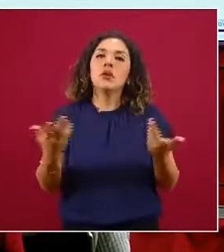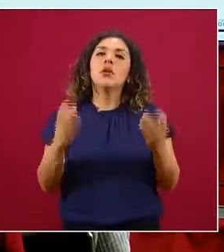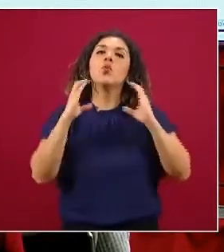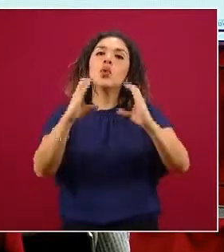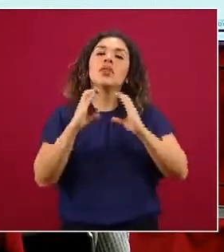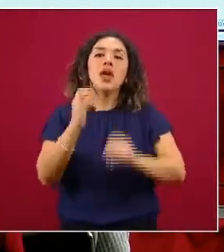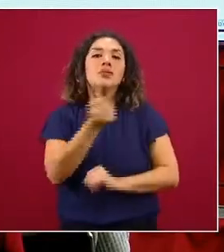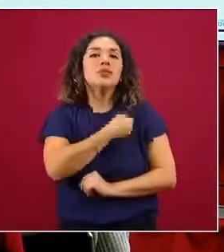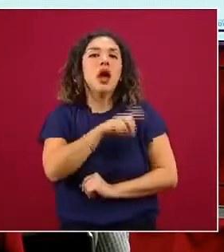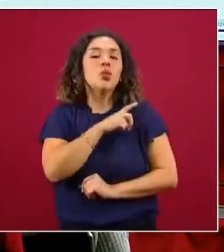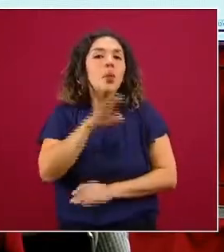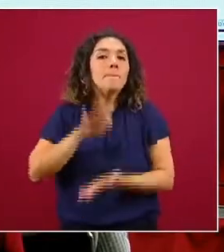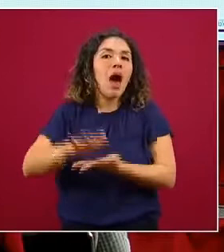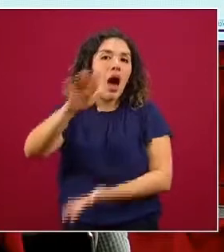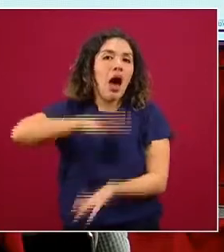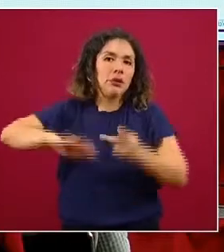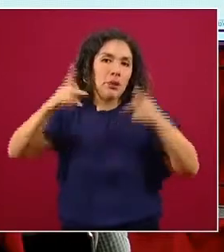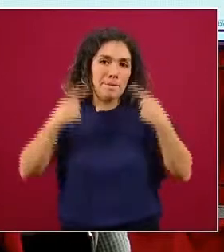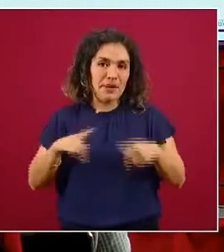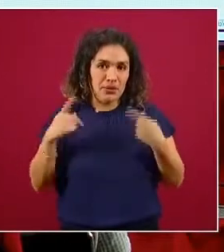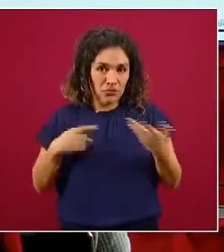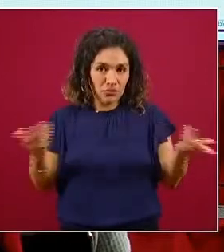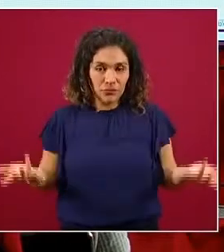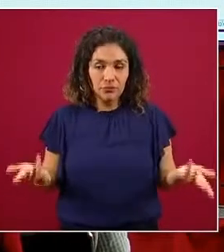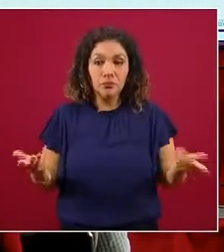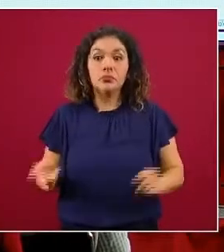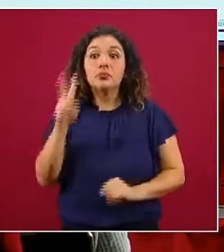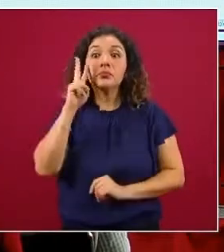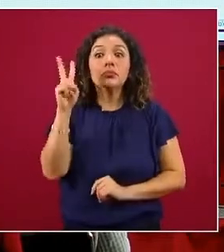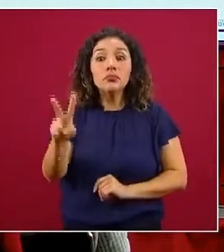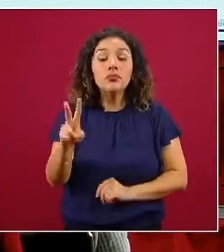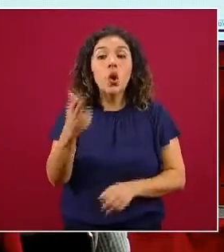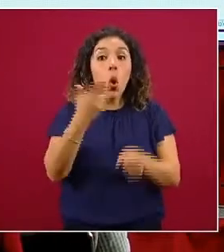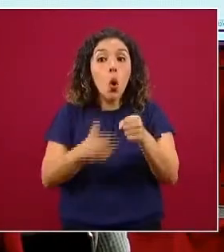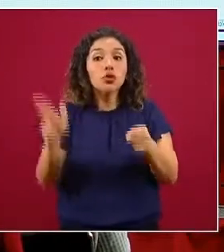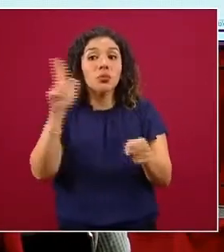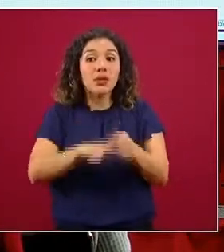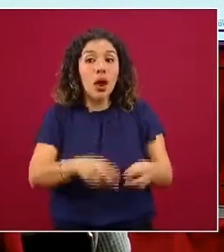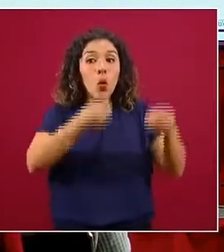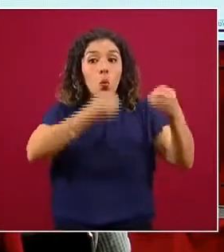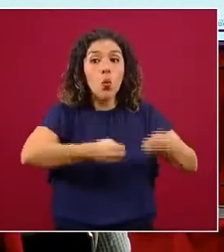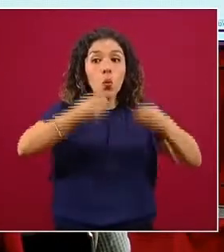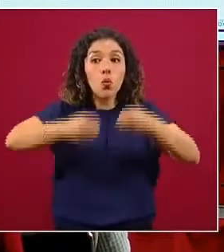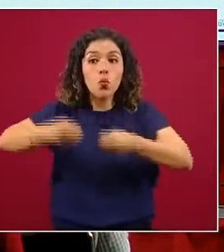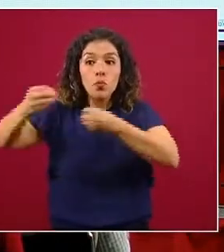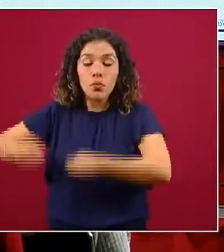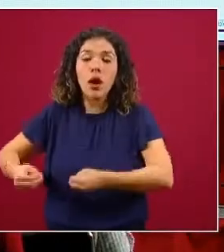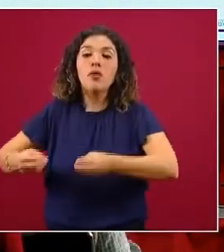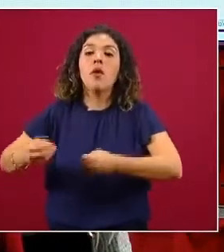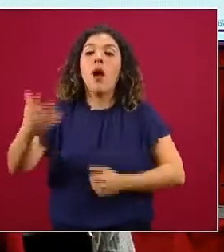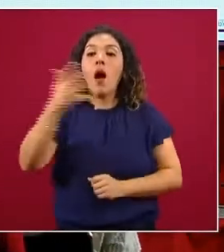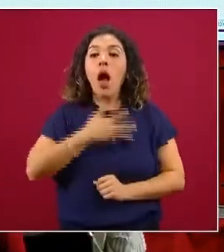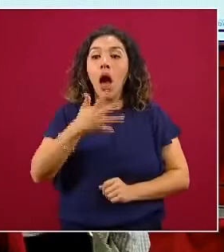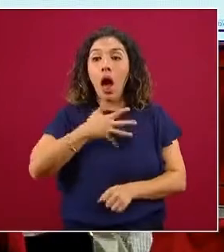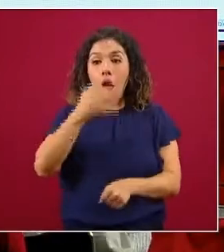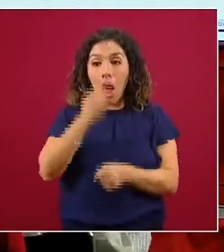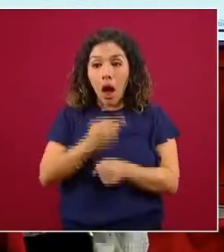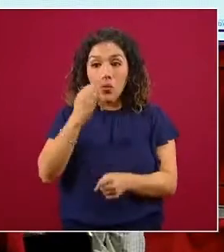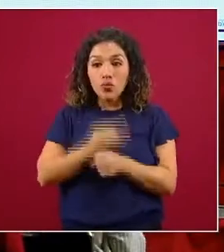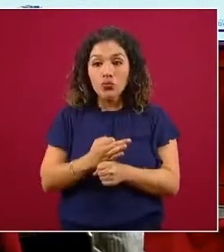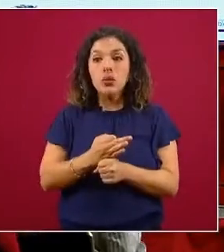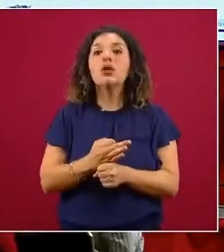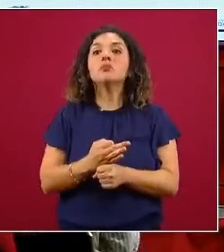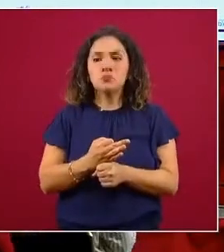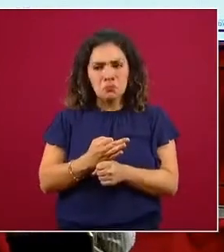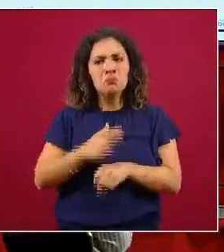salud de la población. Veamos que la ocupación hospitalaria está en este momento en